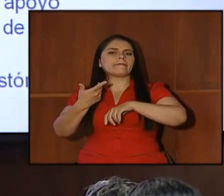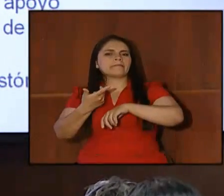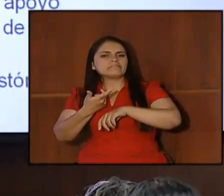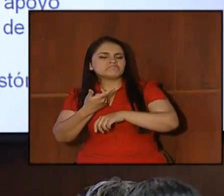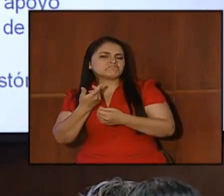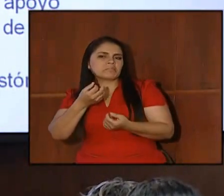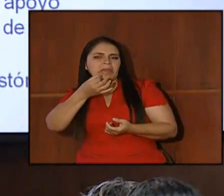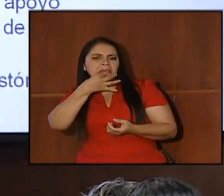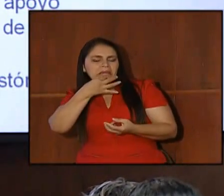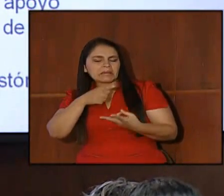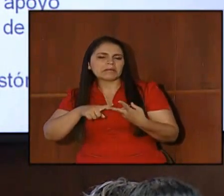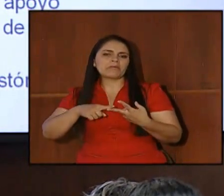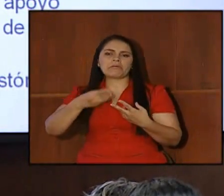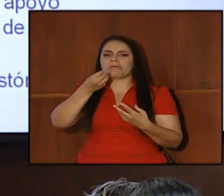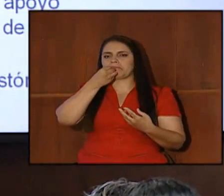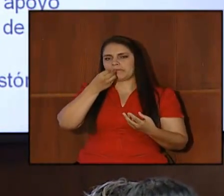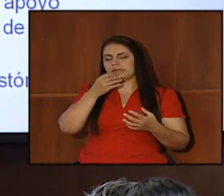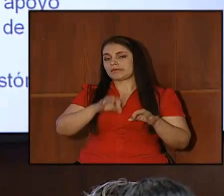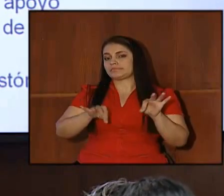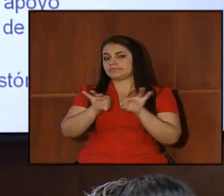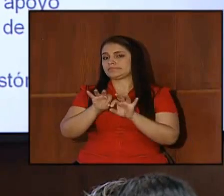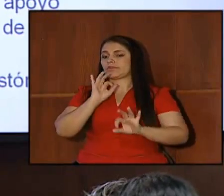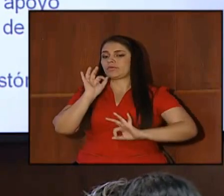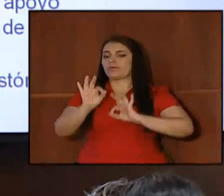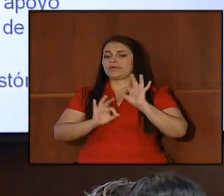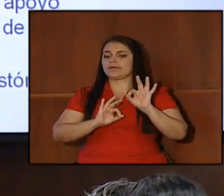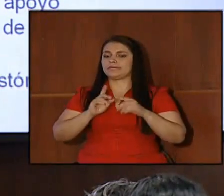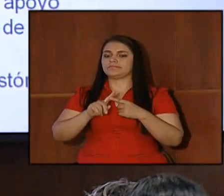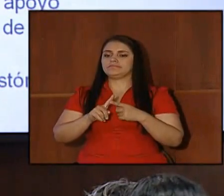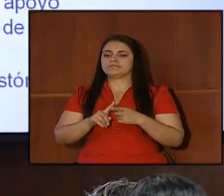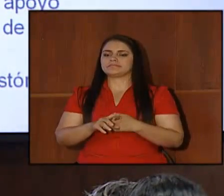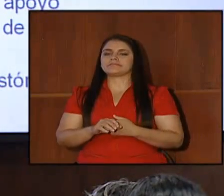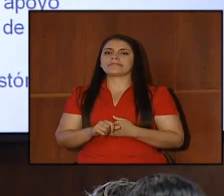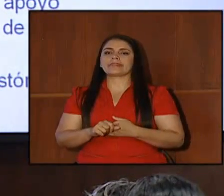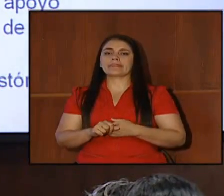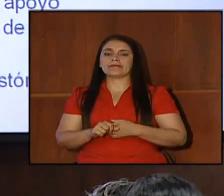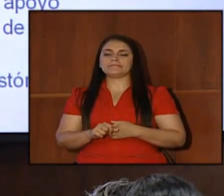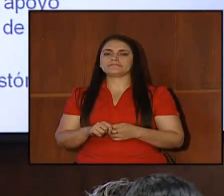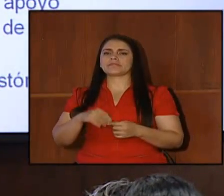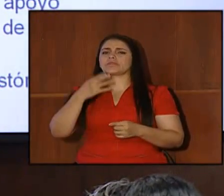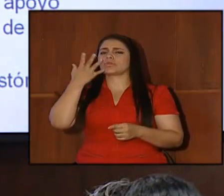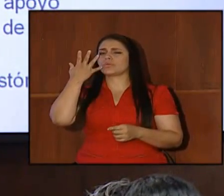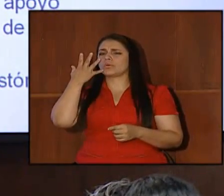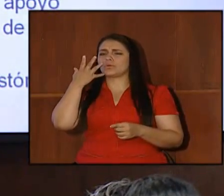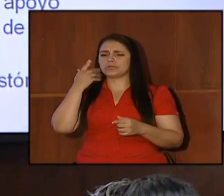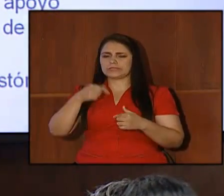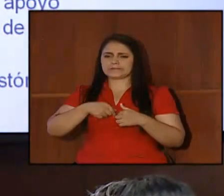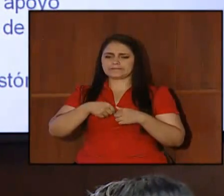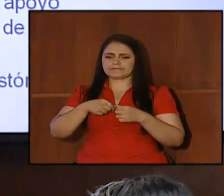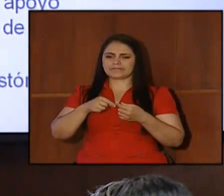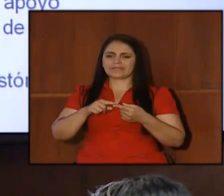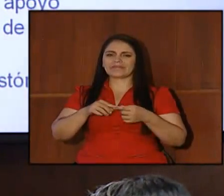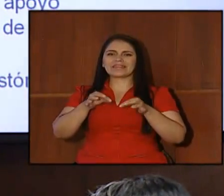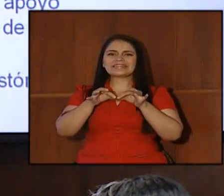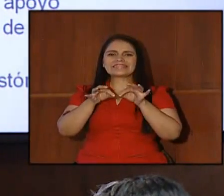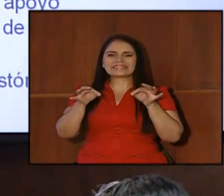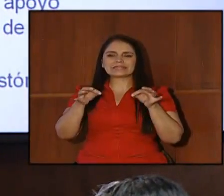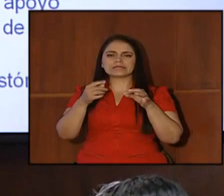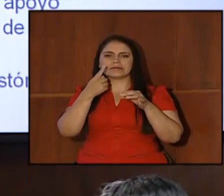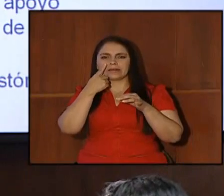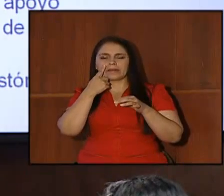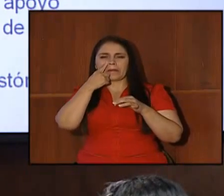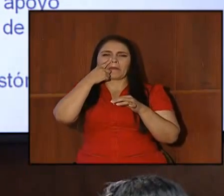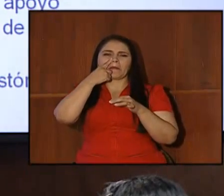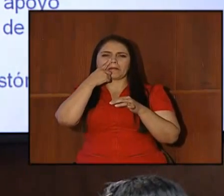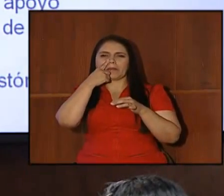paciente. ¿Qué cuidados debemos tener? Estas cinticas hay que cambiarla todos los días y se cambia el sitio de fijación